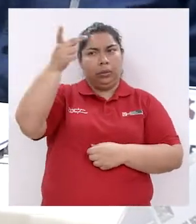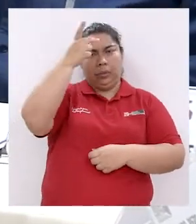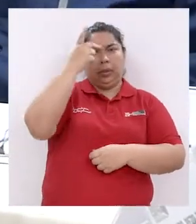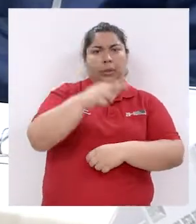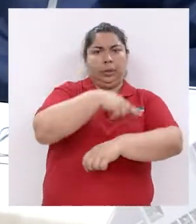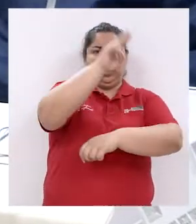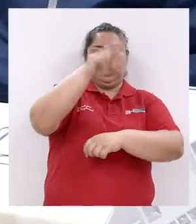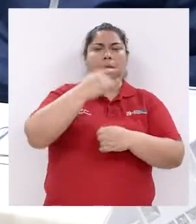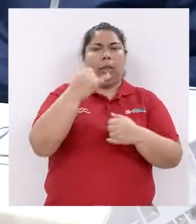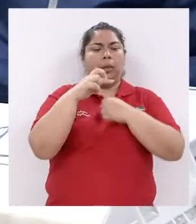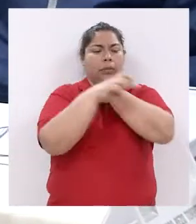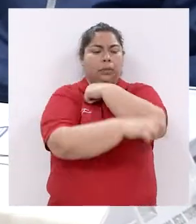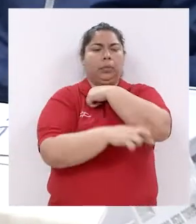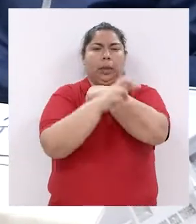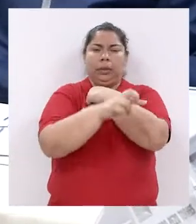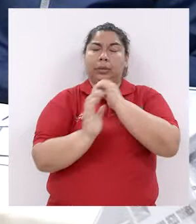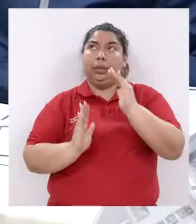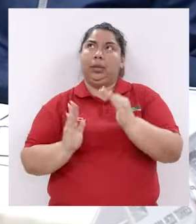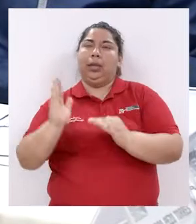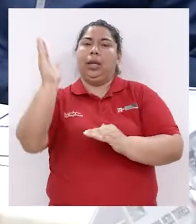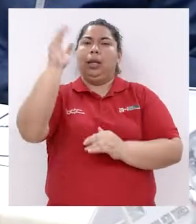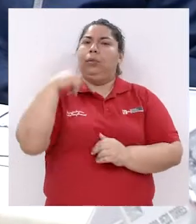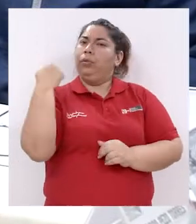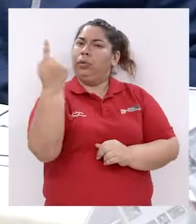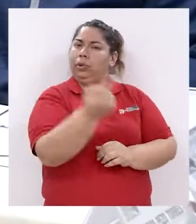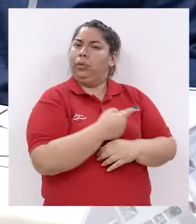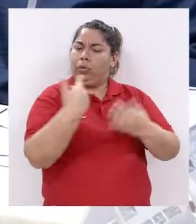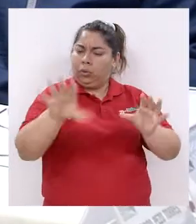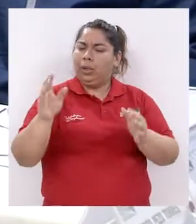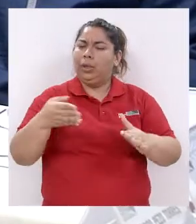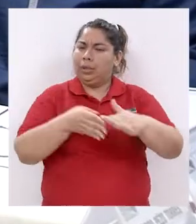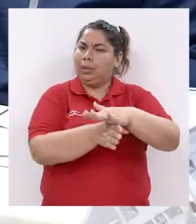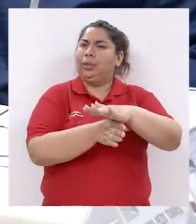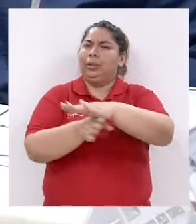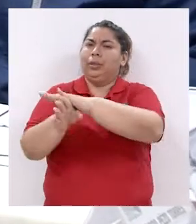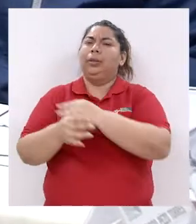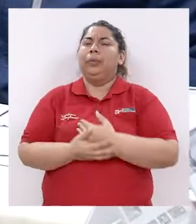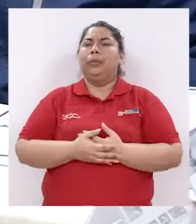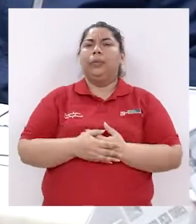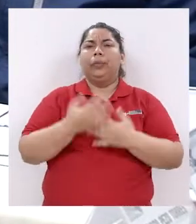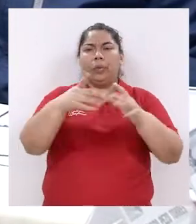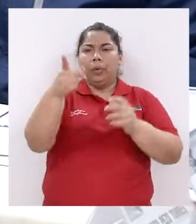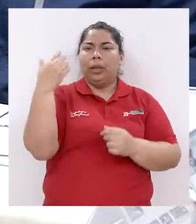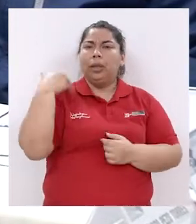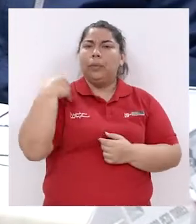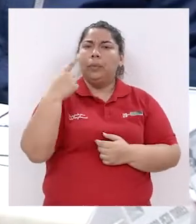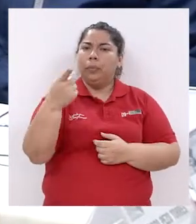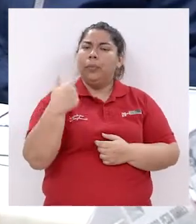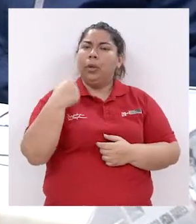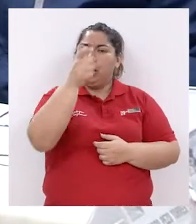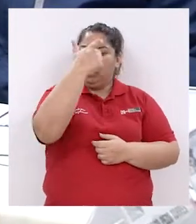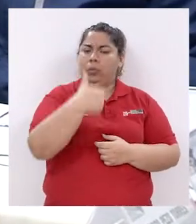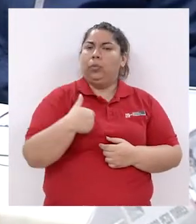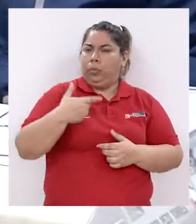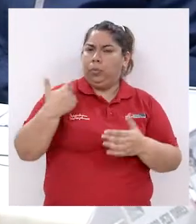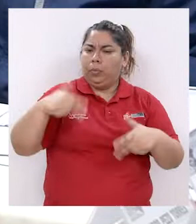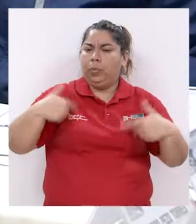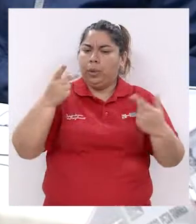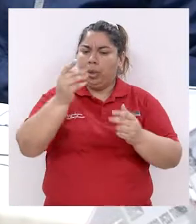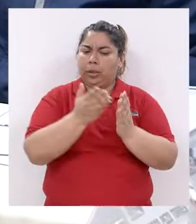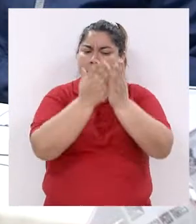gobiernos y de los países desarrollados, donde todo es accesible, donde ellos pueden no solamente